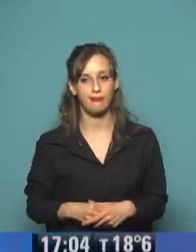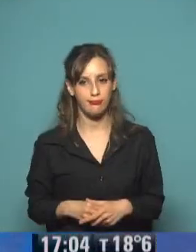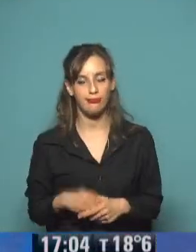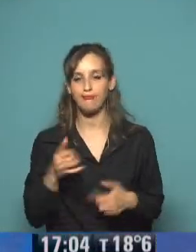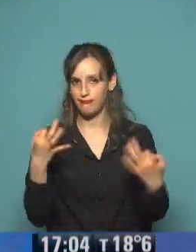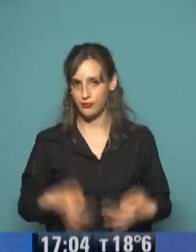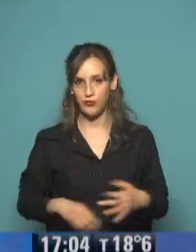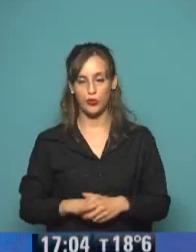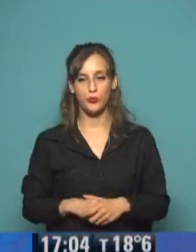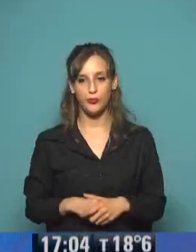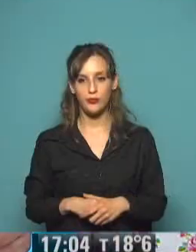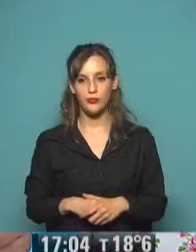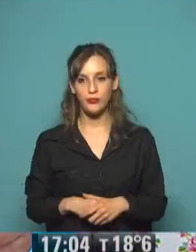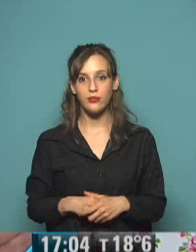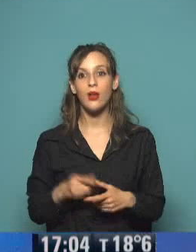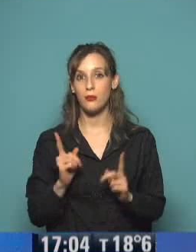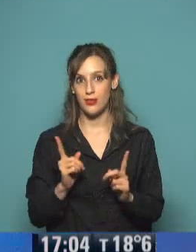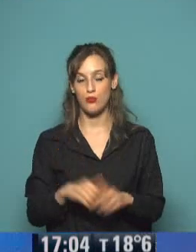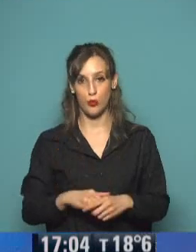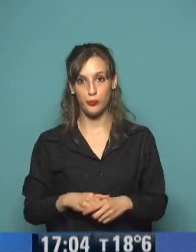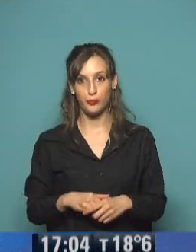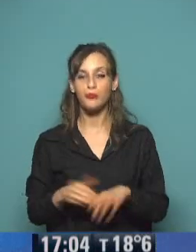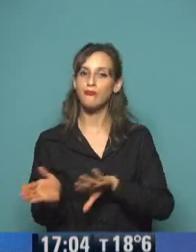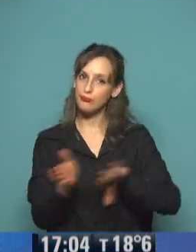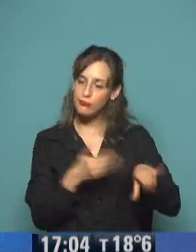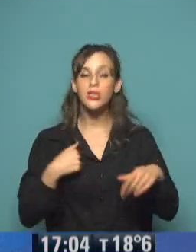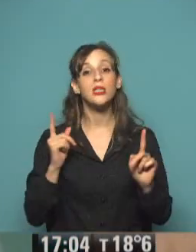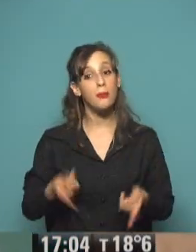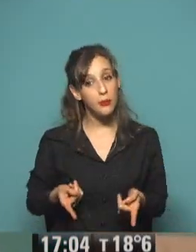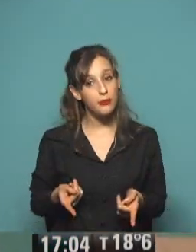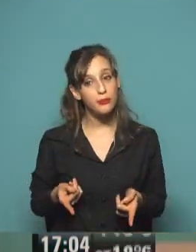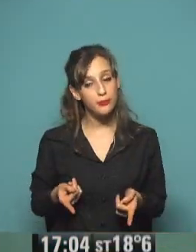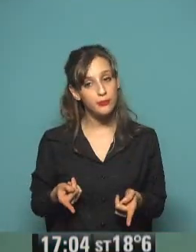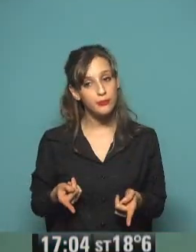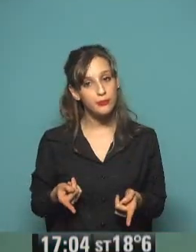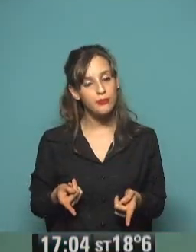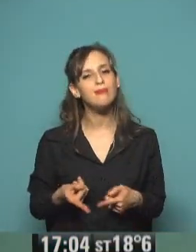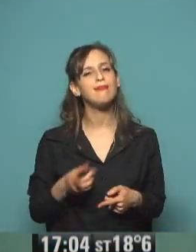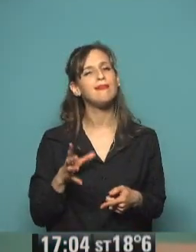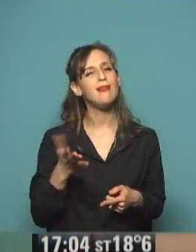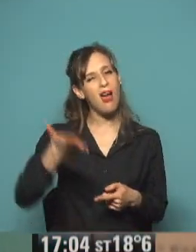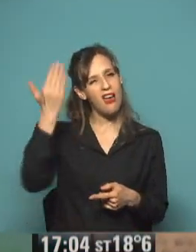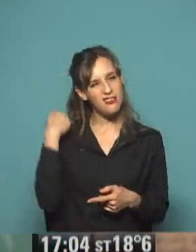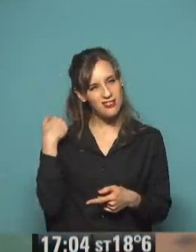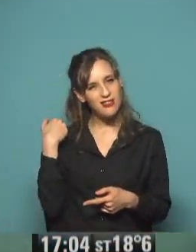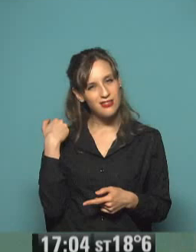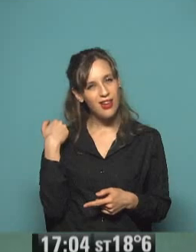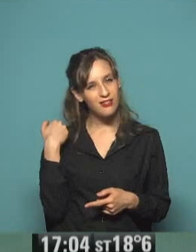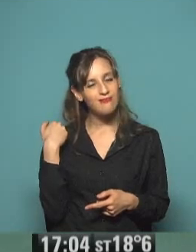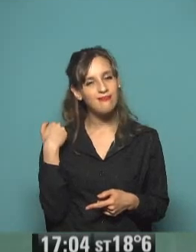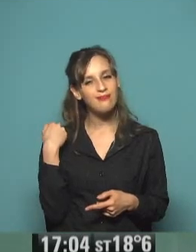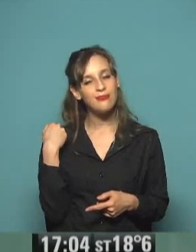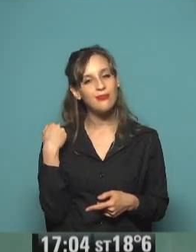Muy bien, lo ponemos ahí en el sobre, ¿qué hace? Bien, ¿qué hace? Y también, ¿se acuerdan que ayer habíamos